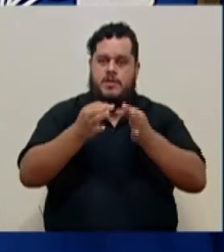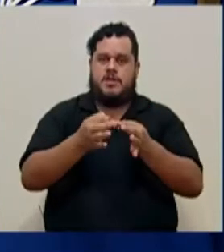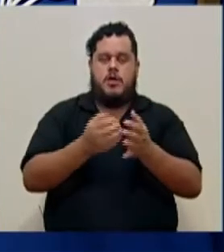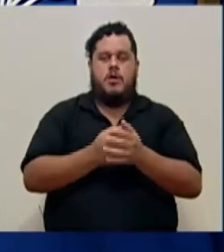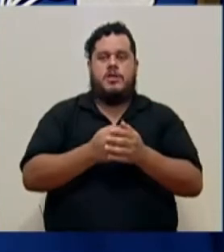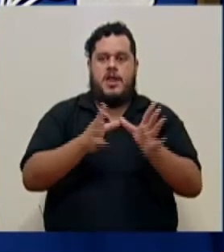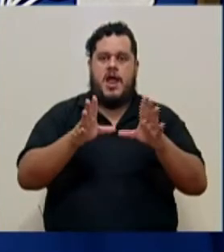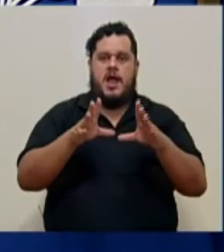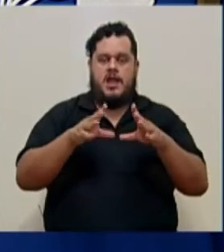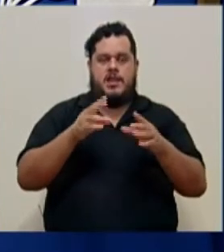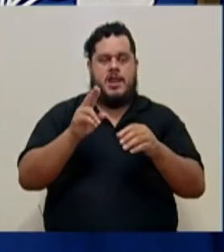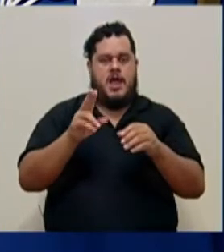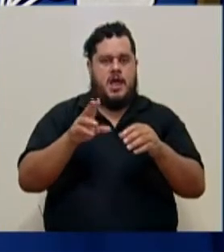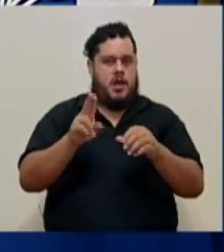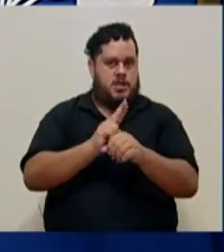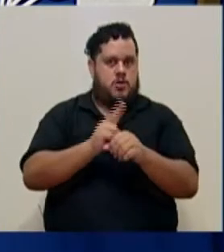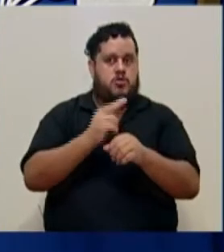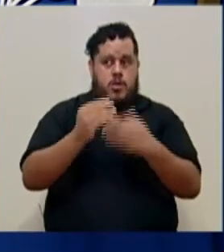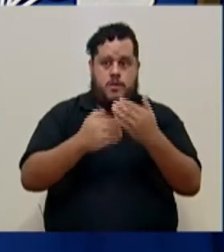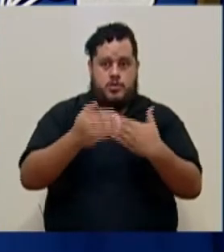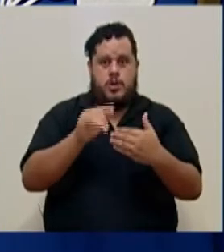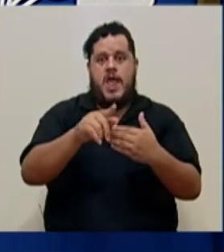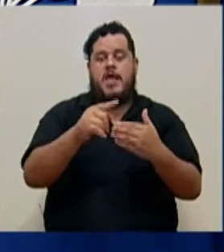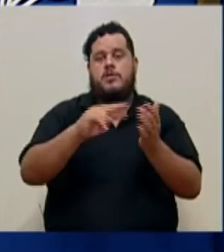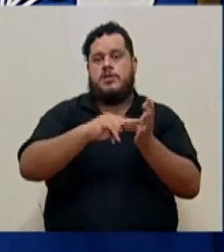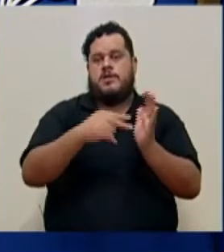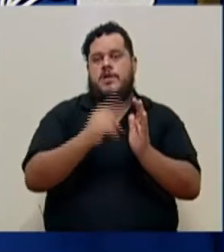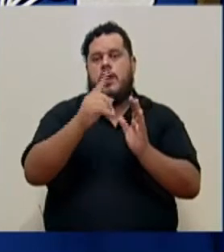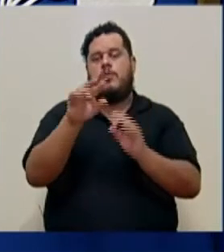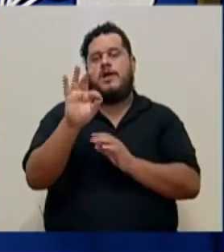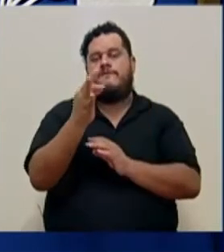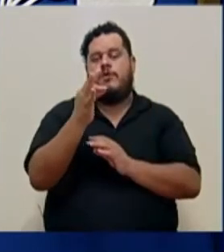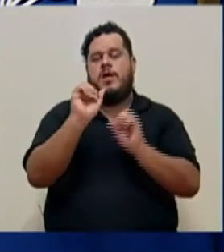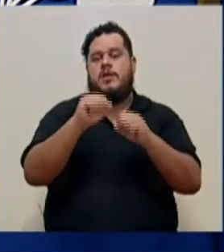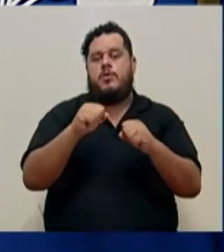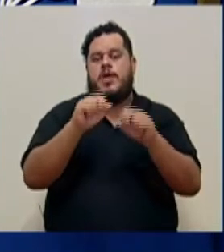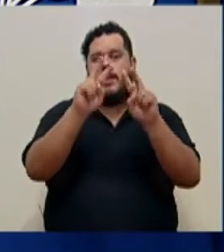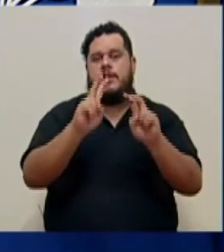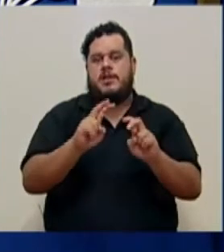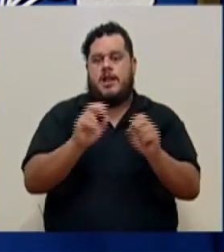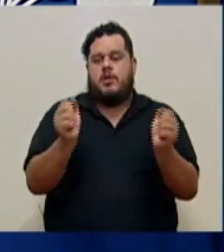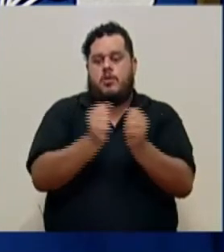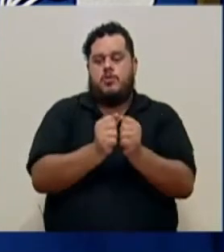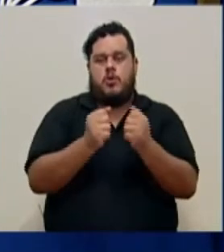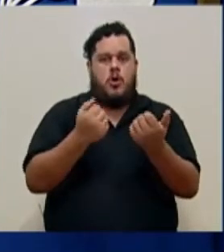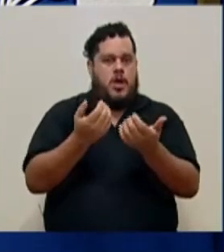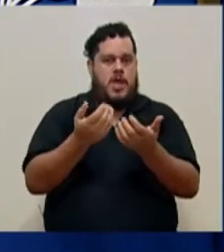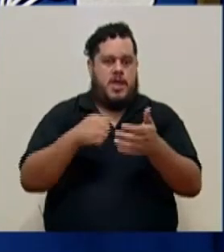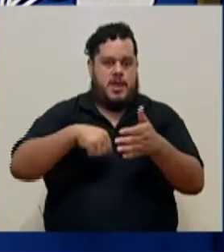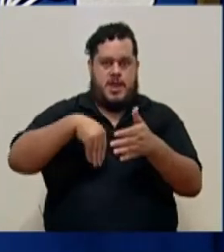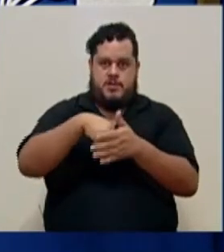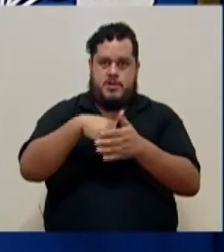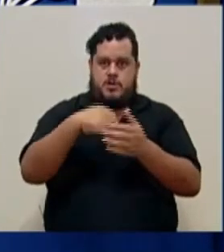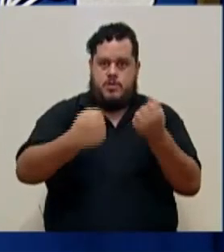lo que es la adopción de protocolos y eventualmente eso representa alguna forma de poder analizarlo en conjunto con la restricción vehicular. Y como le digo,